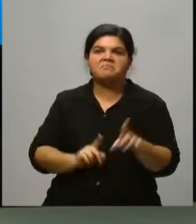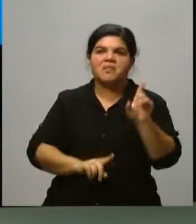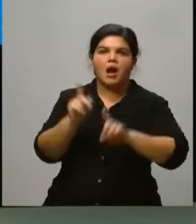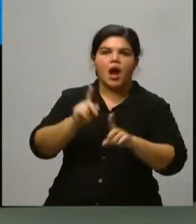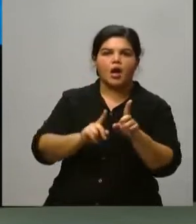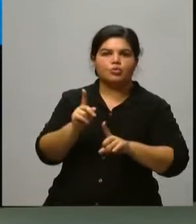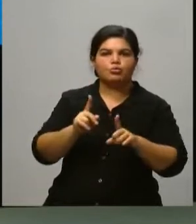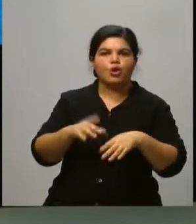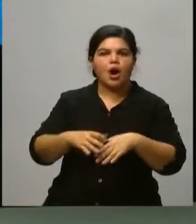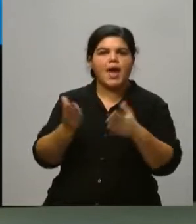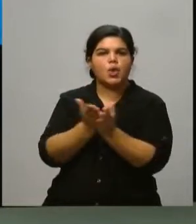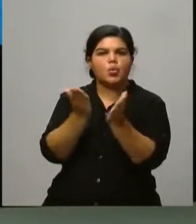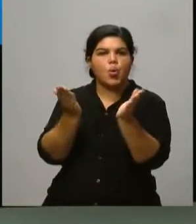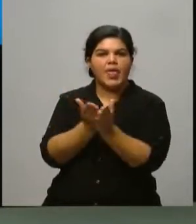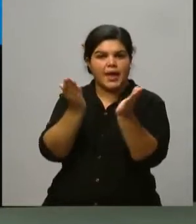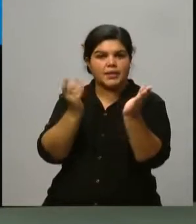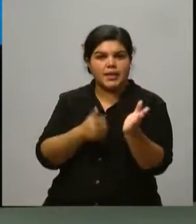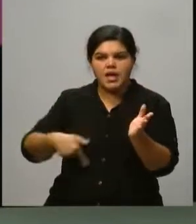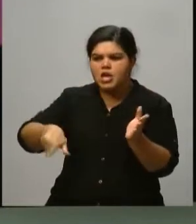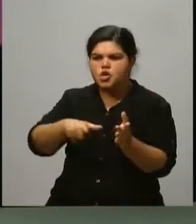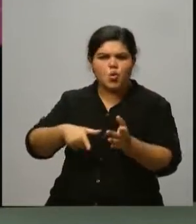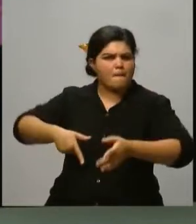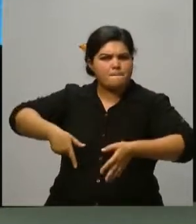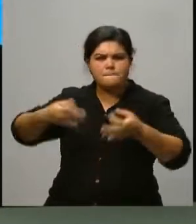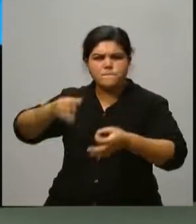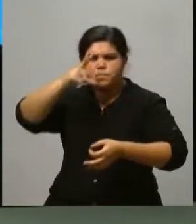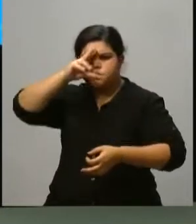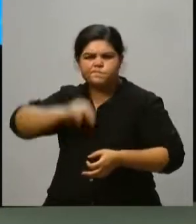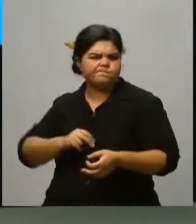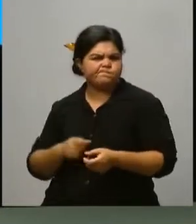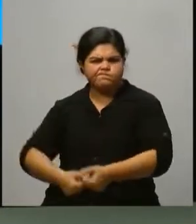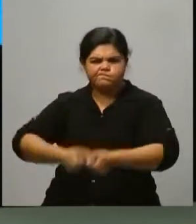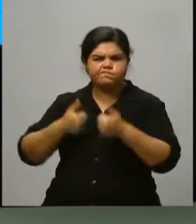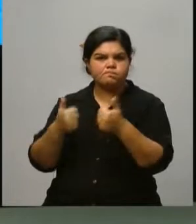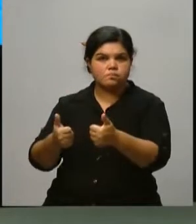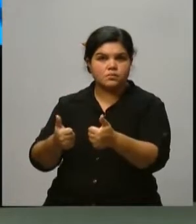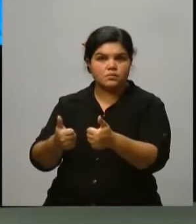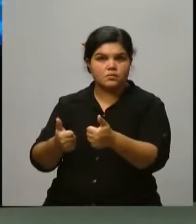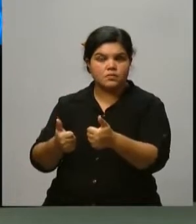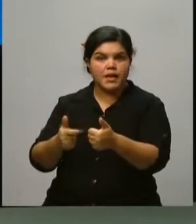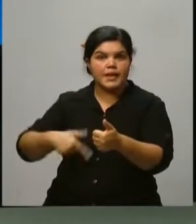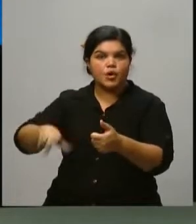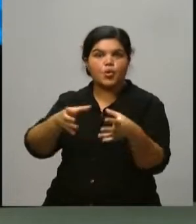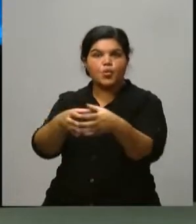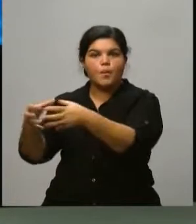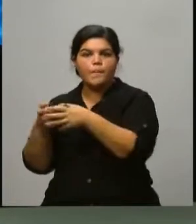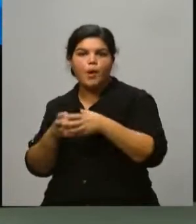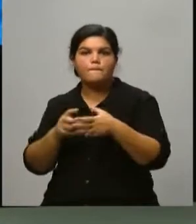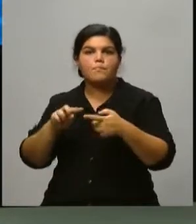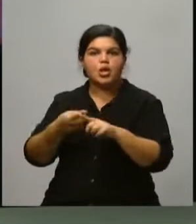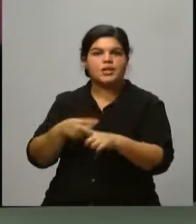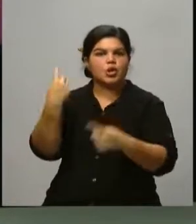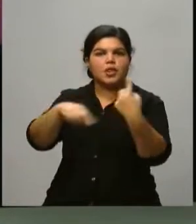que indudablemente impacta y para el deterioro de la calidad de vida de millones de compatriotas.